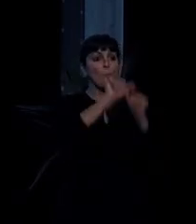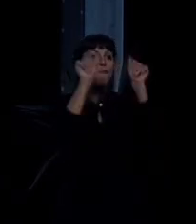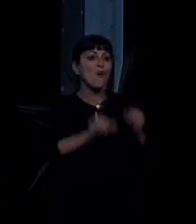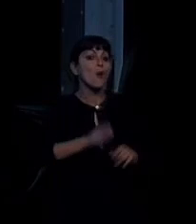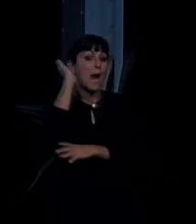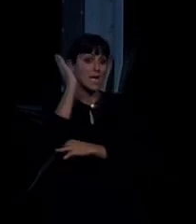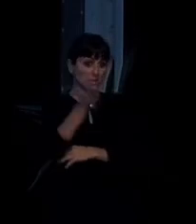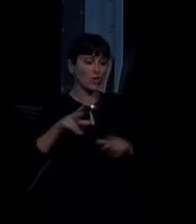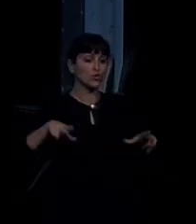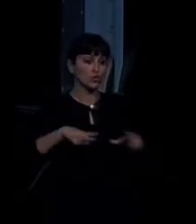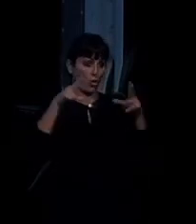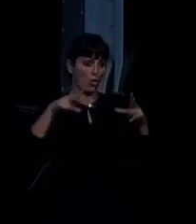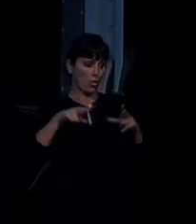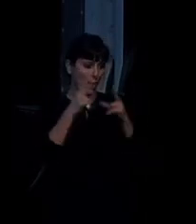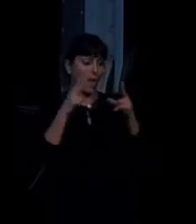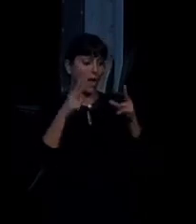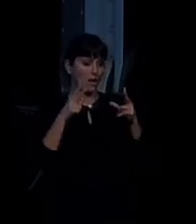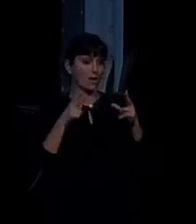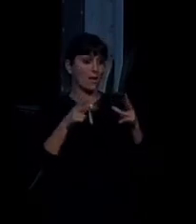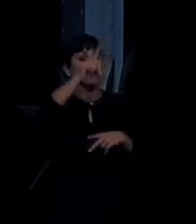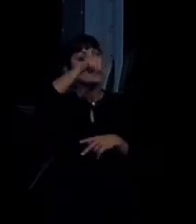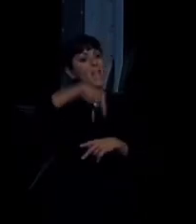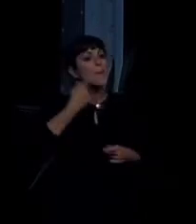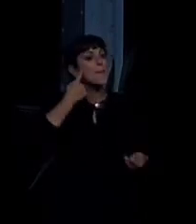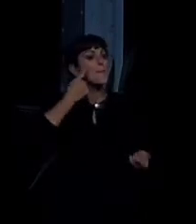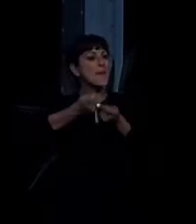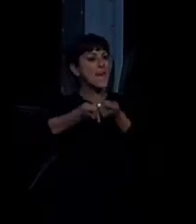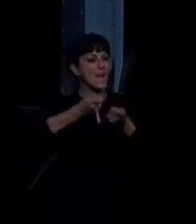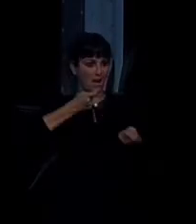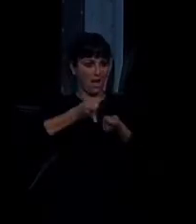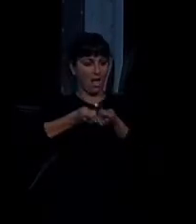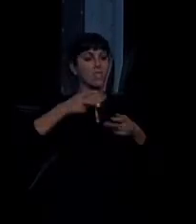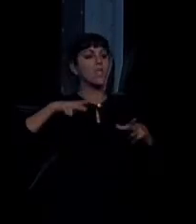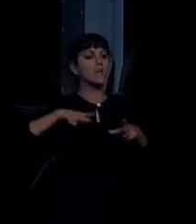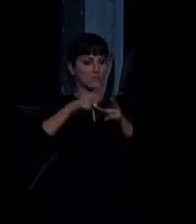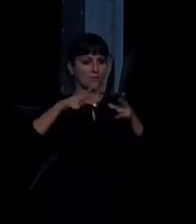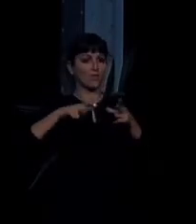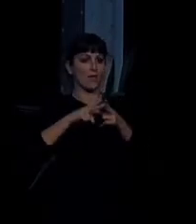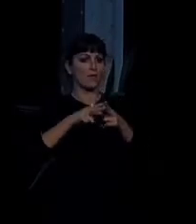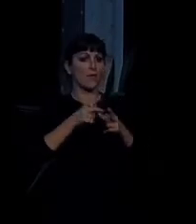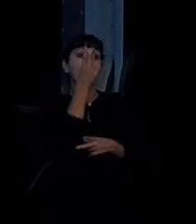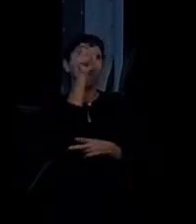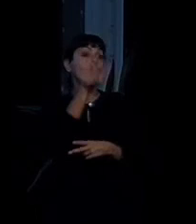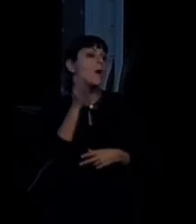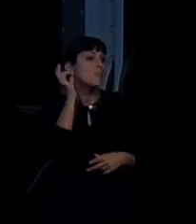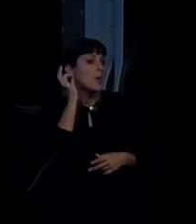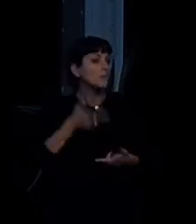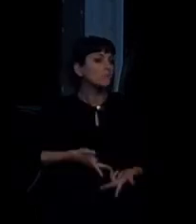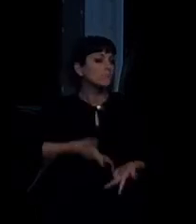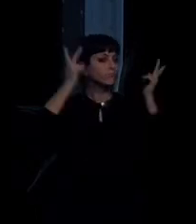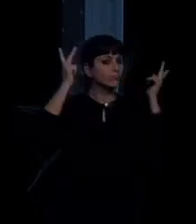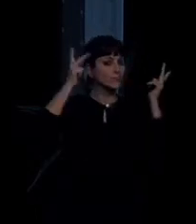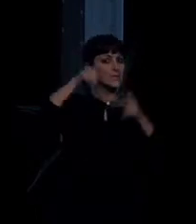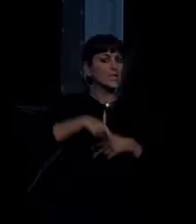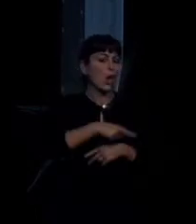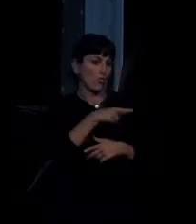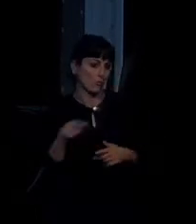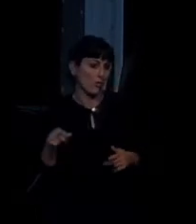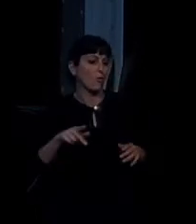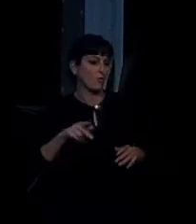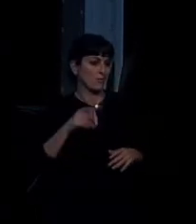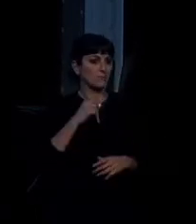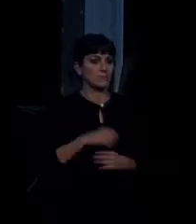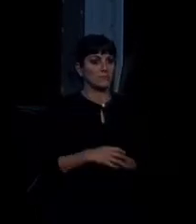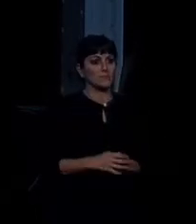y, por otro lado, son formas de vigilancia social, ¿no? Entre lo que una mujer puede hacer o no puede hacer, debe o no debe hacer, ¿no? En otras palabras,